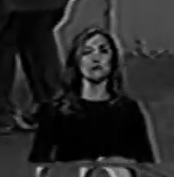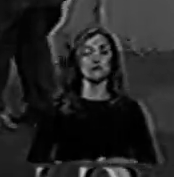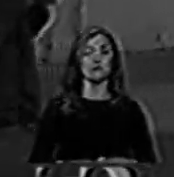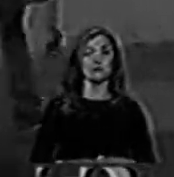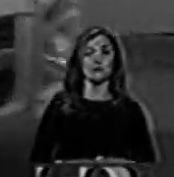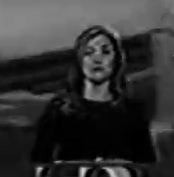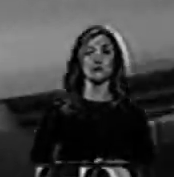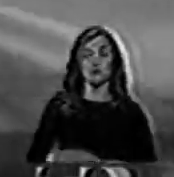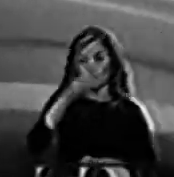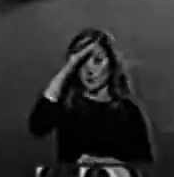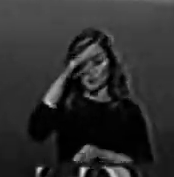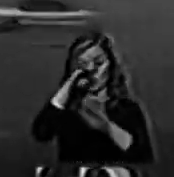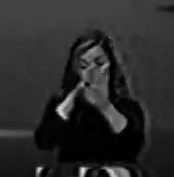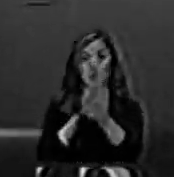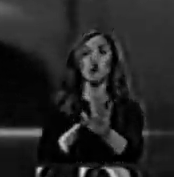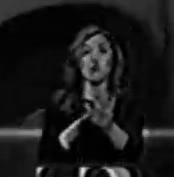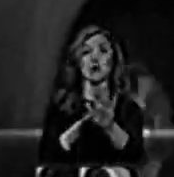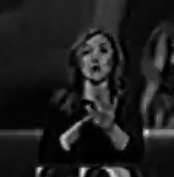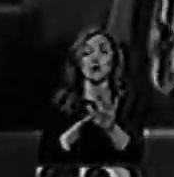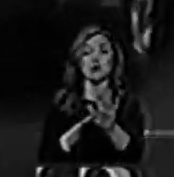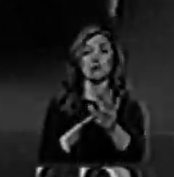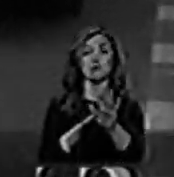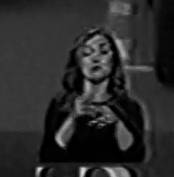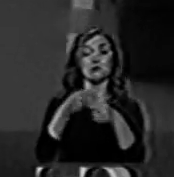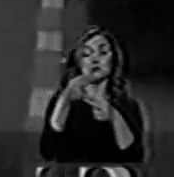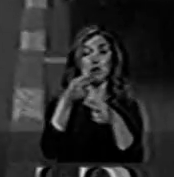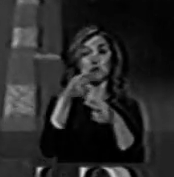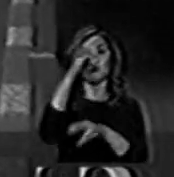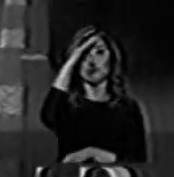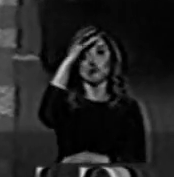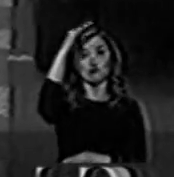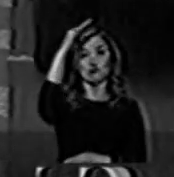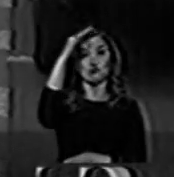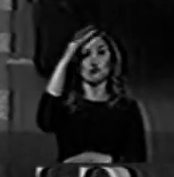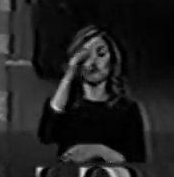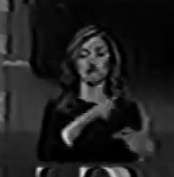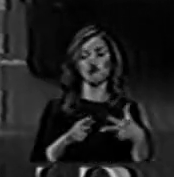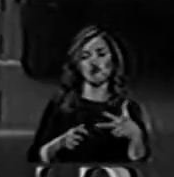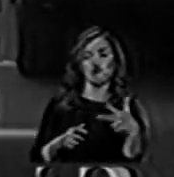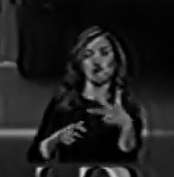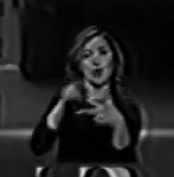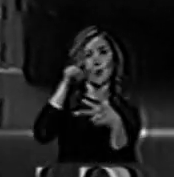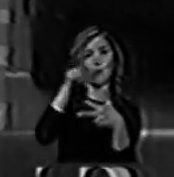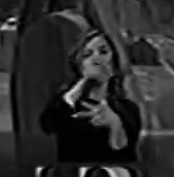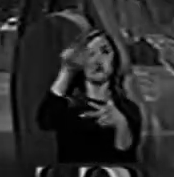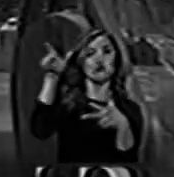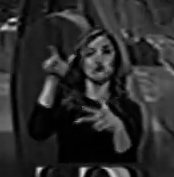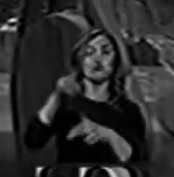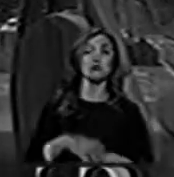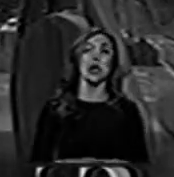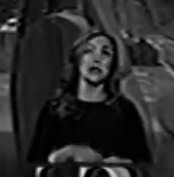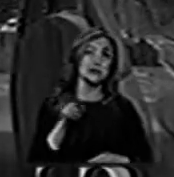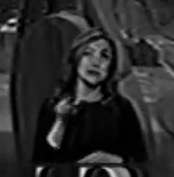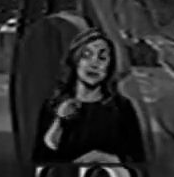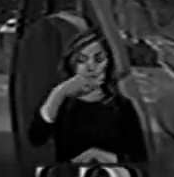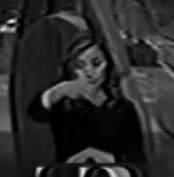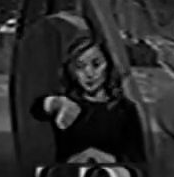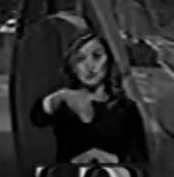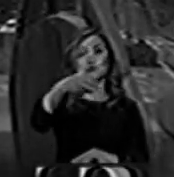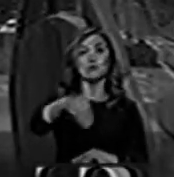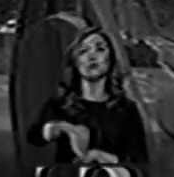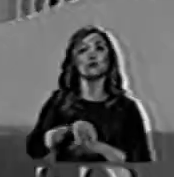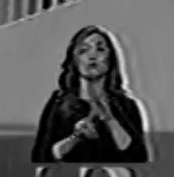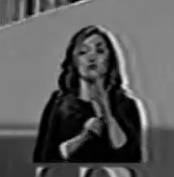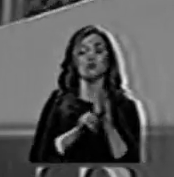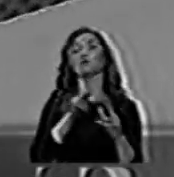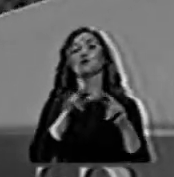Con resguardo policial, así fue trasladada la exagente de inteligencia Diana Falcón a la Fiscalía General, donde desde este miércoles se